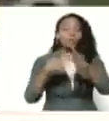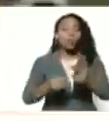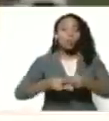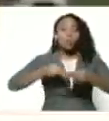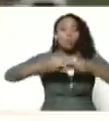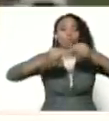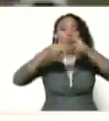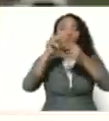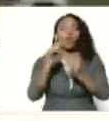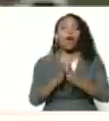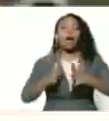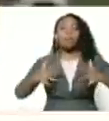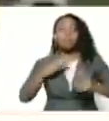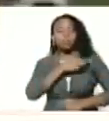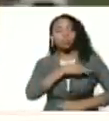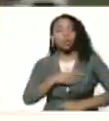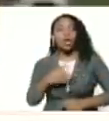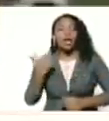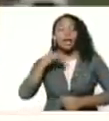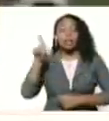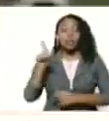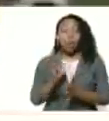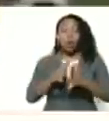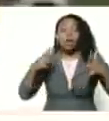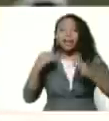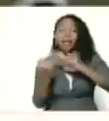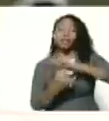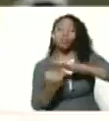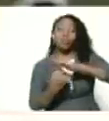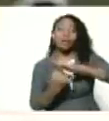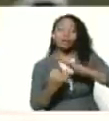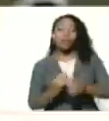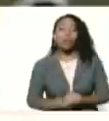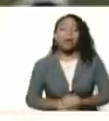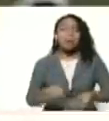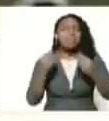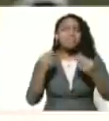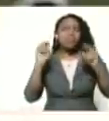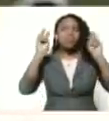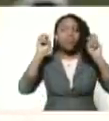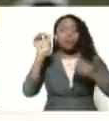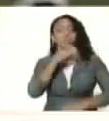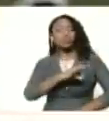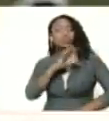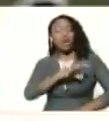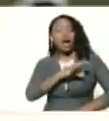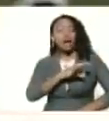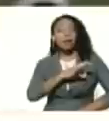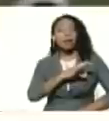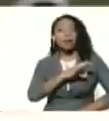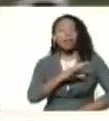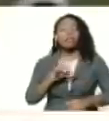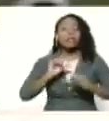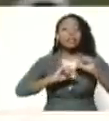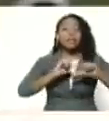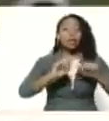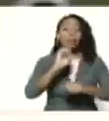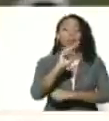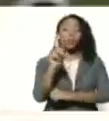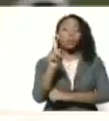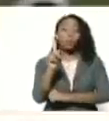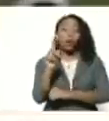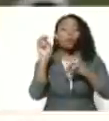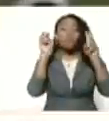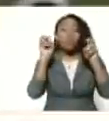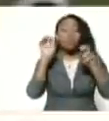las misiones, grandes misiones, que son los grandes instrumentos para la nueva sociedad socialista del siglo XXI, la